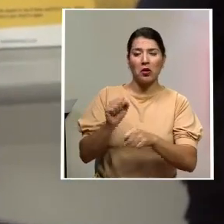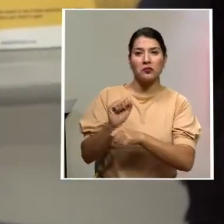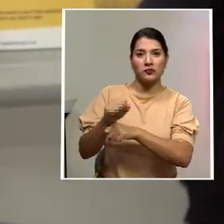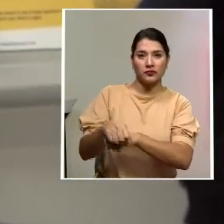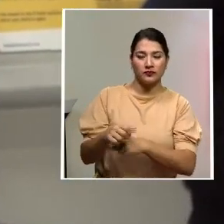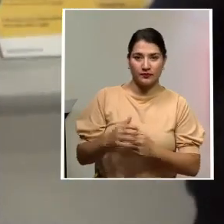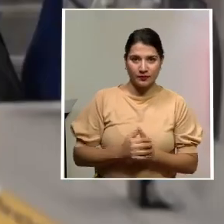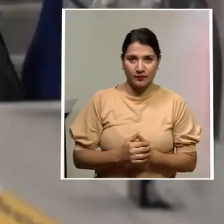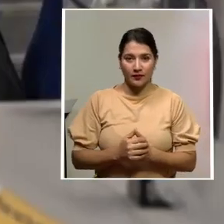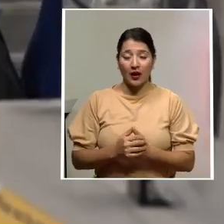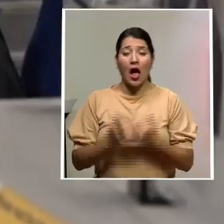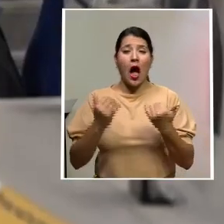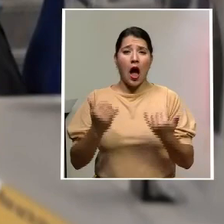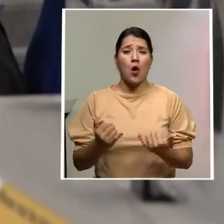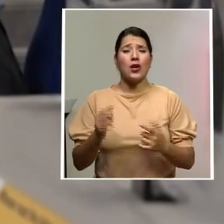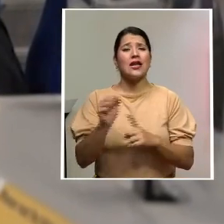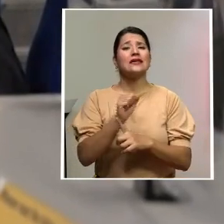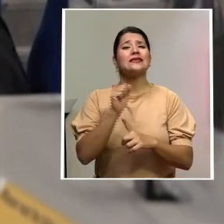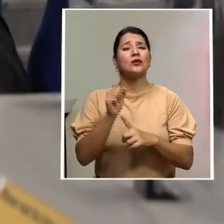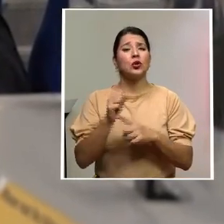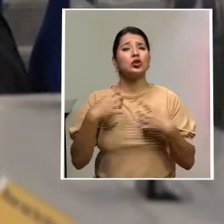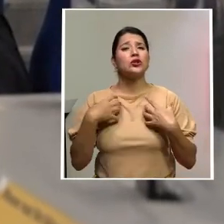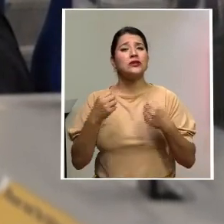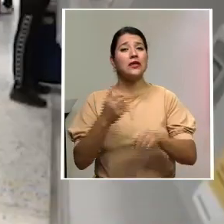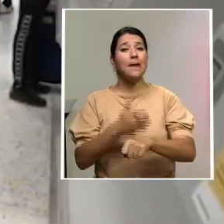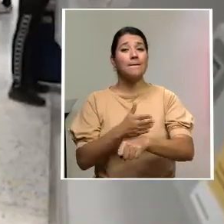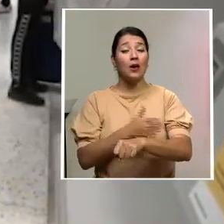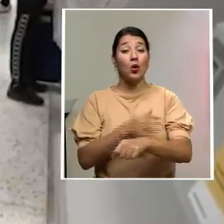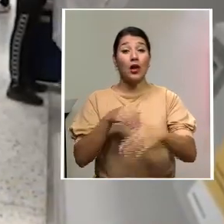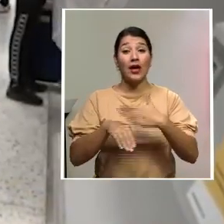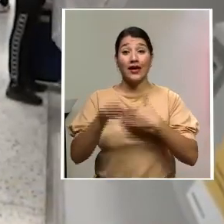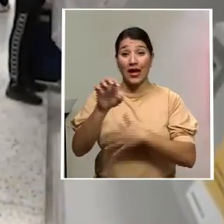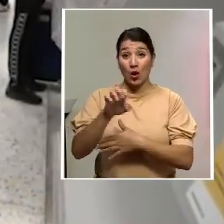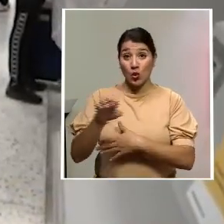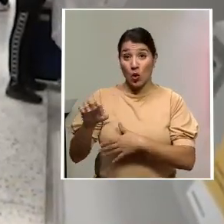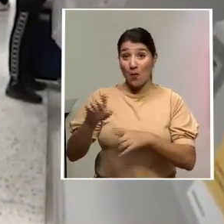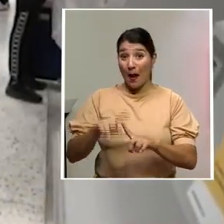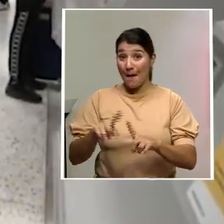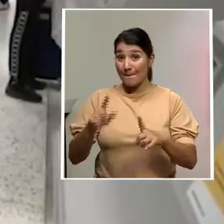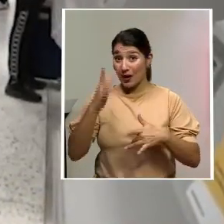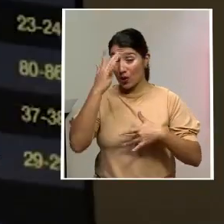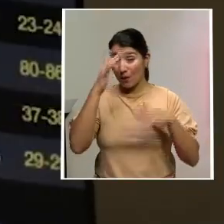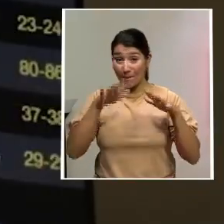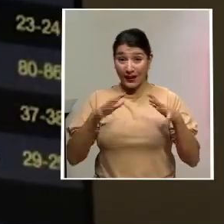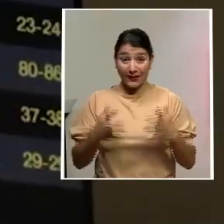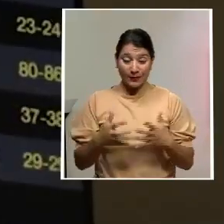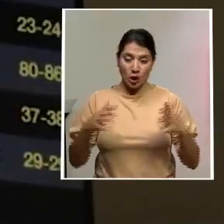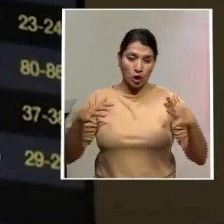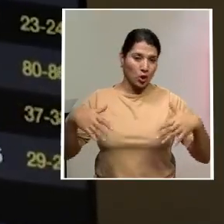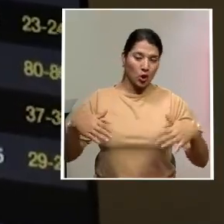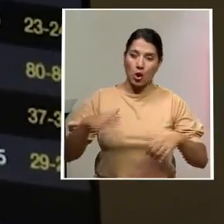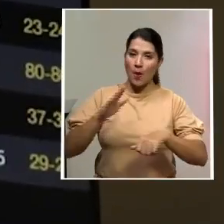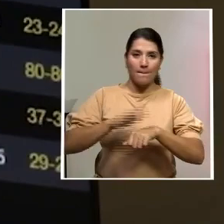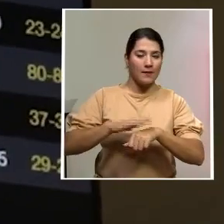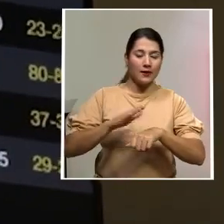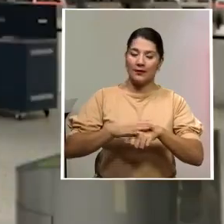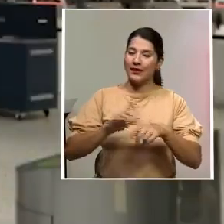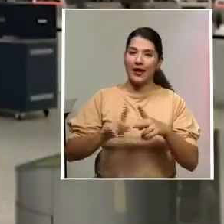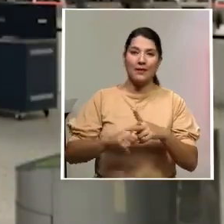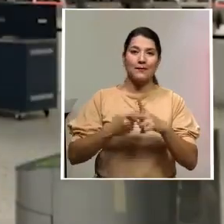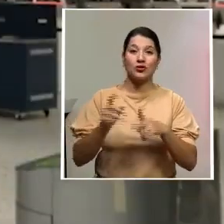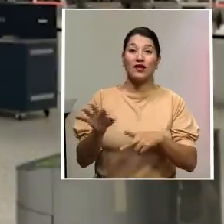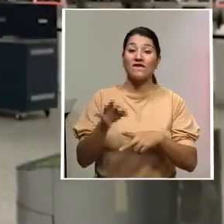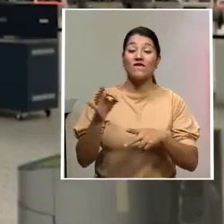situación sanitaria mejora en Europa, el funcionario dijo que la evolución de la pandemia aún no permite reanudar de manera segura los